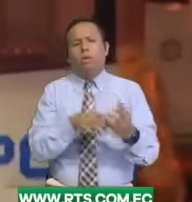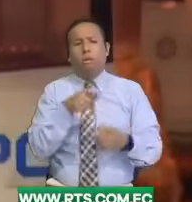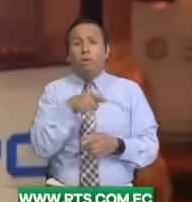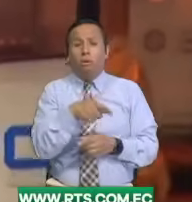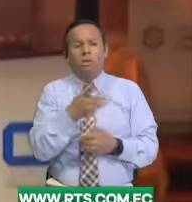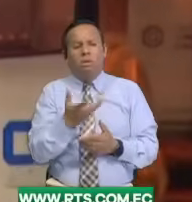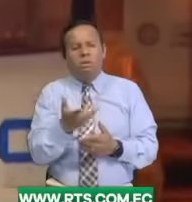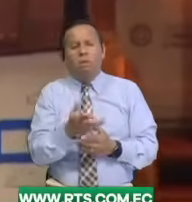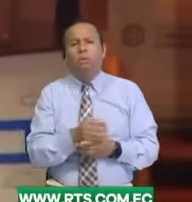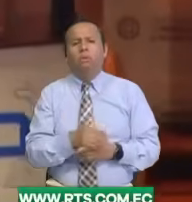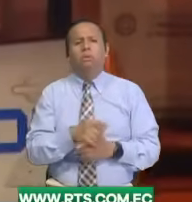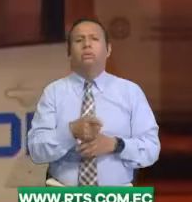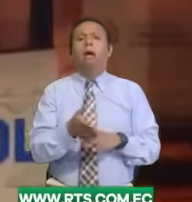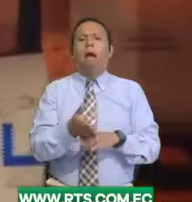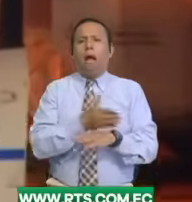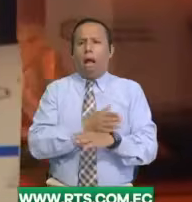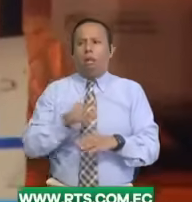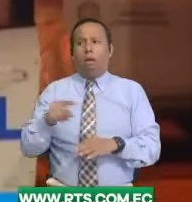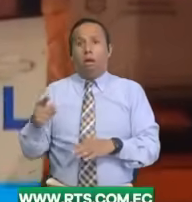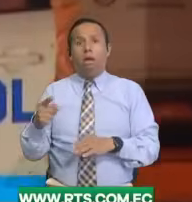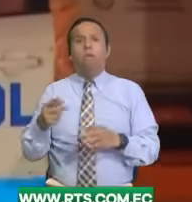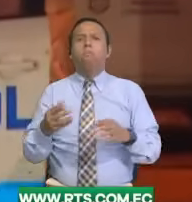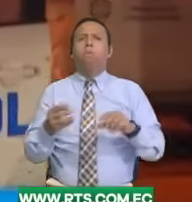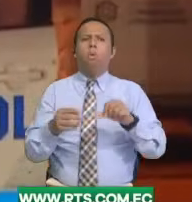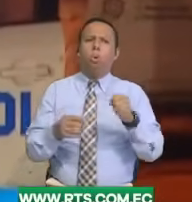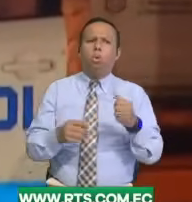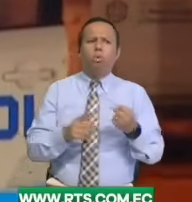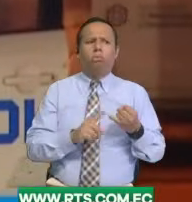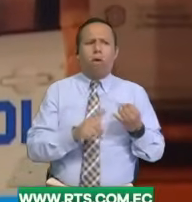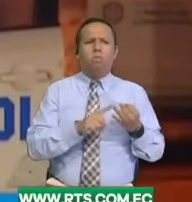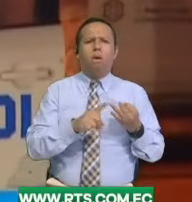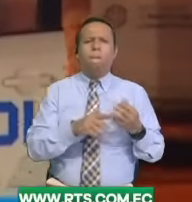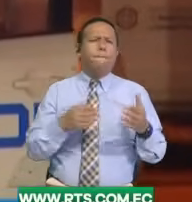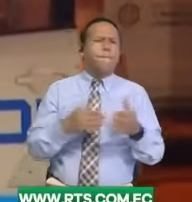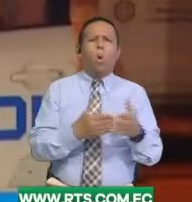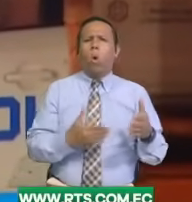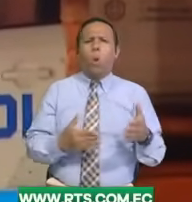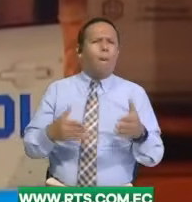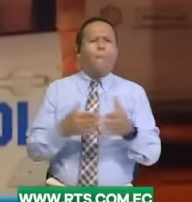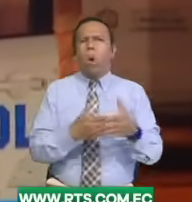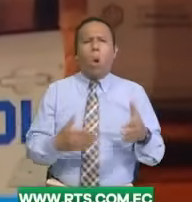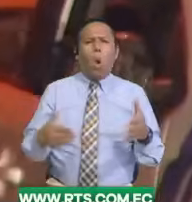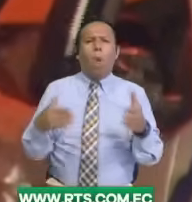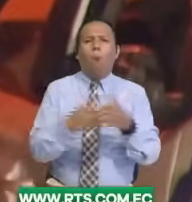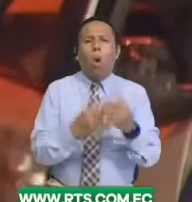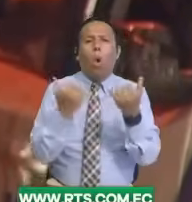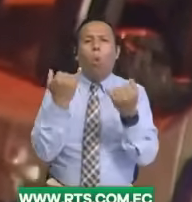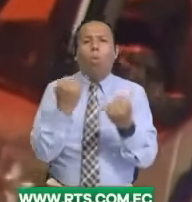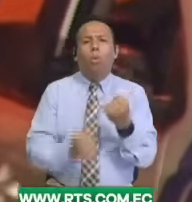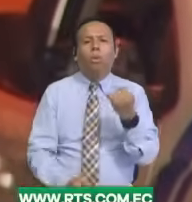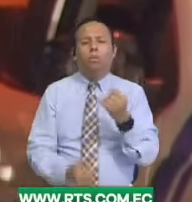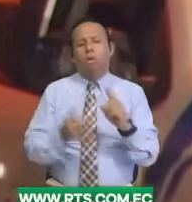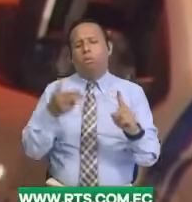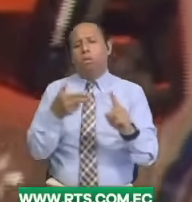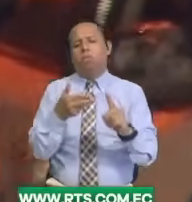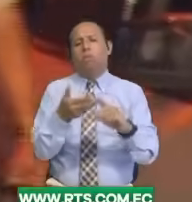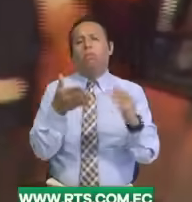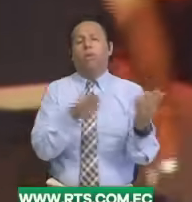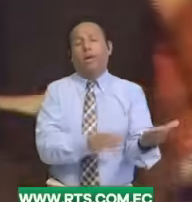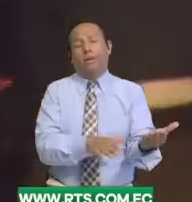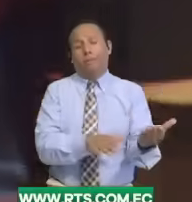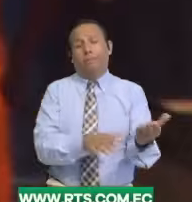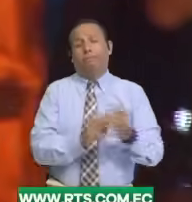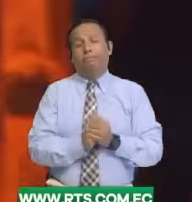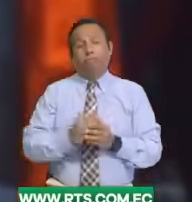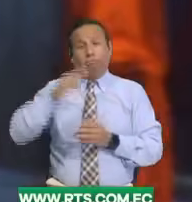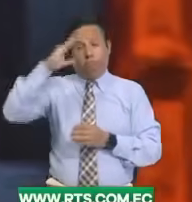del ataque ya había sufrido 3 atentados anteriores. La Policía Nacional llegó al punto para levantar evidencia y